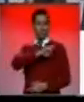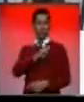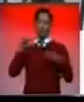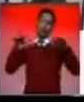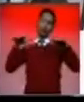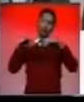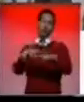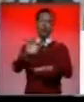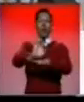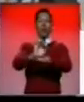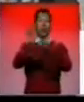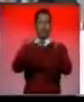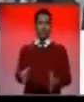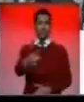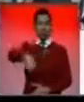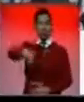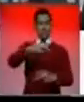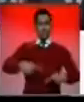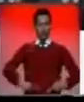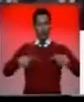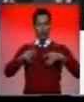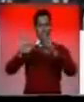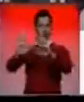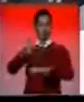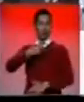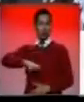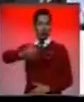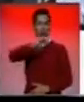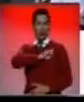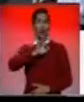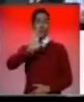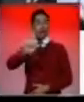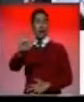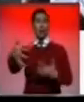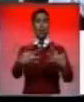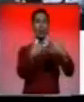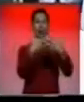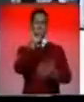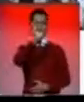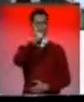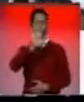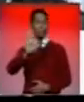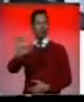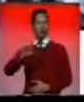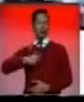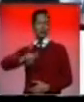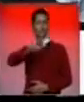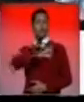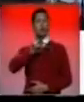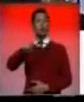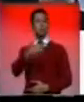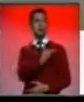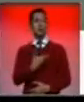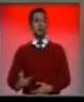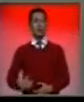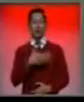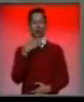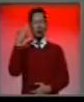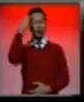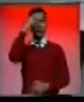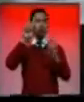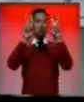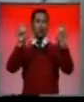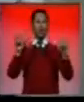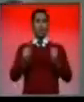ciudadano se realizará desde España. A su arribo a la República Dominicana, el presidente Correa se refirió a su lucha contra los